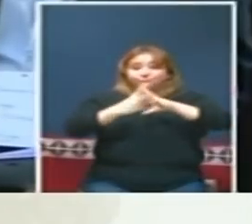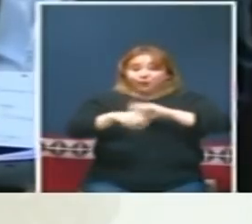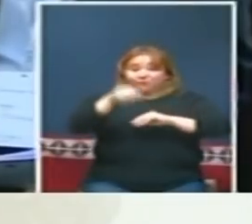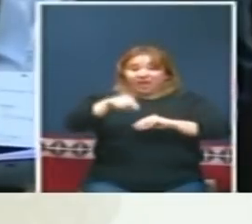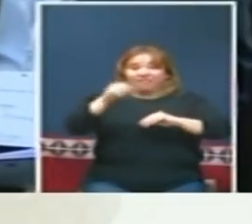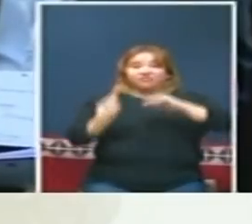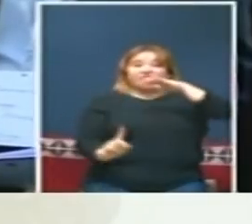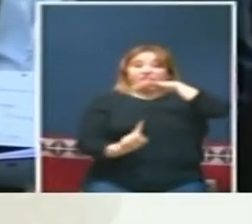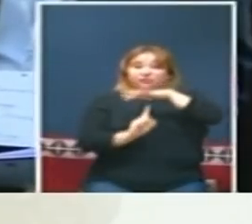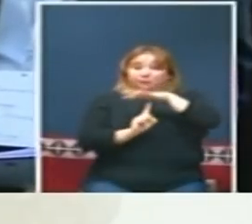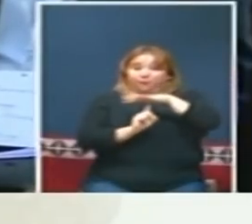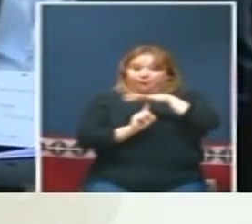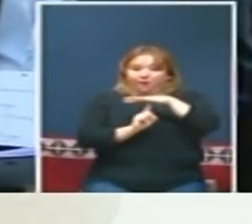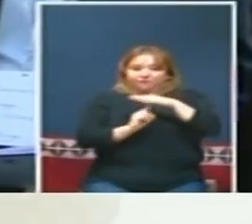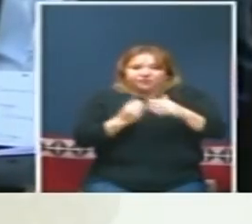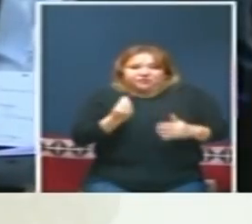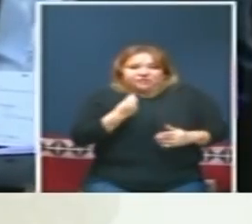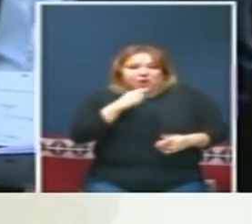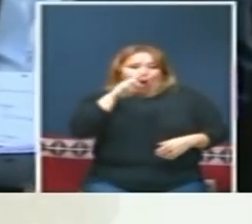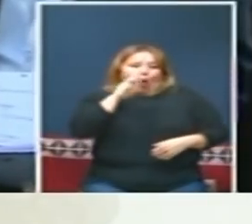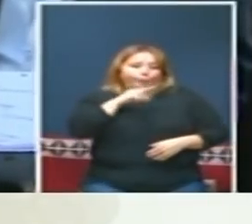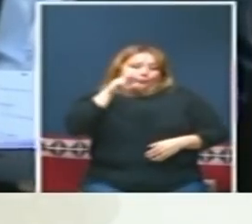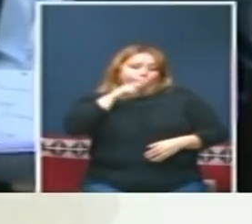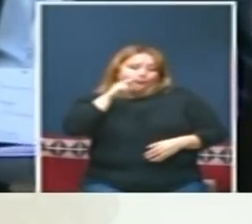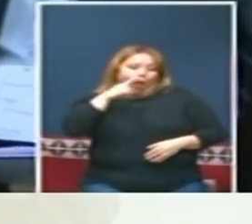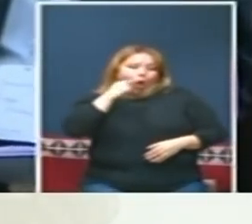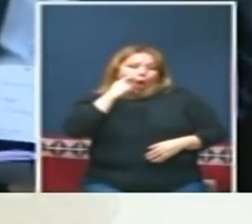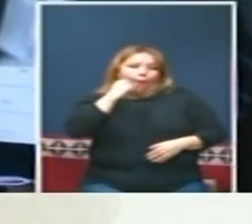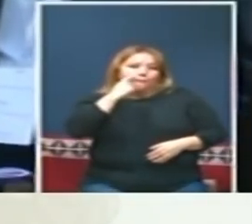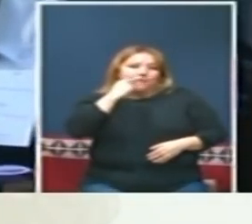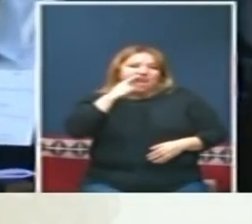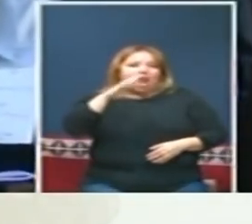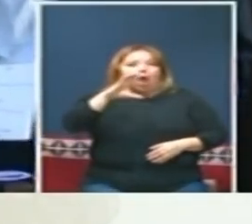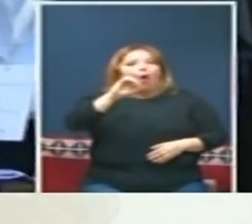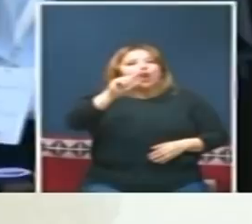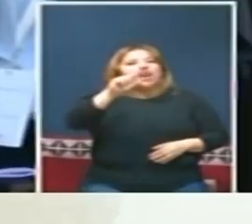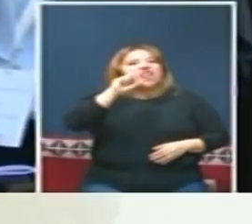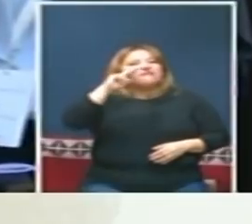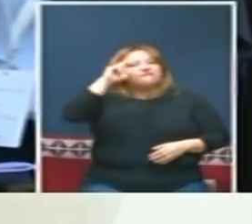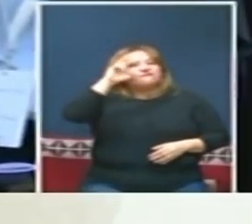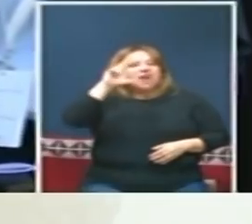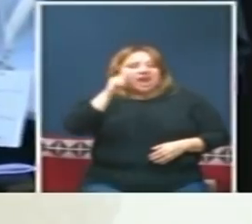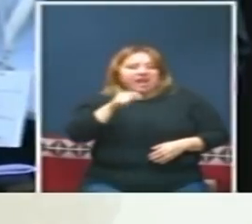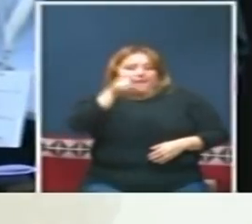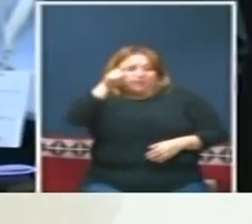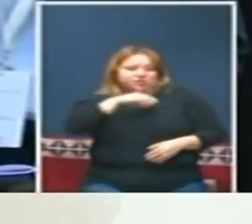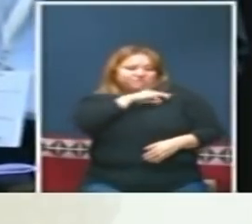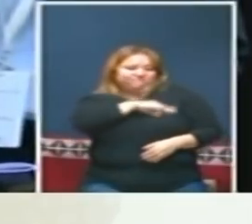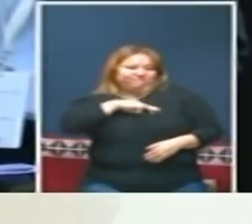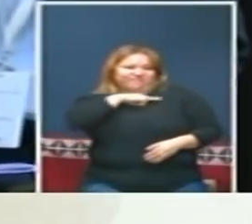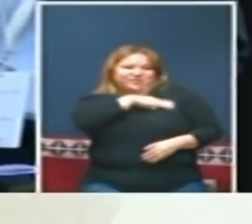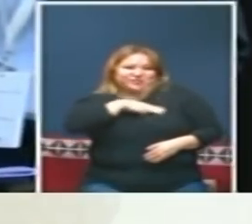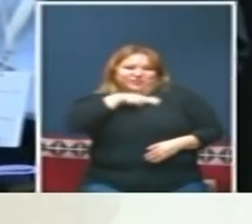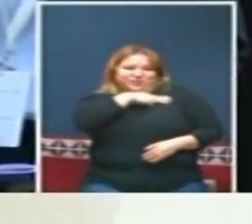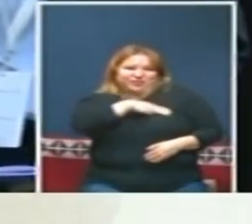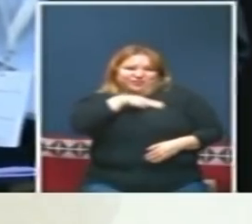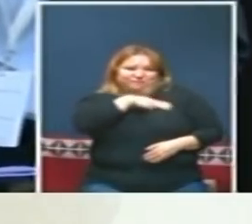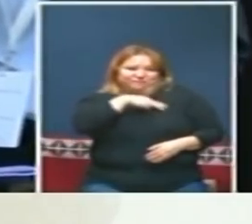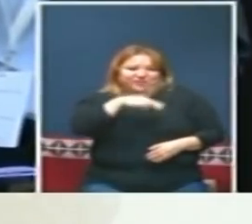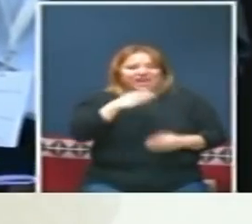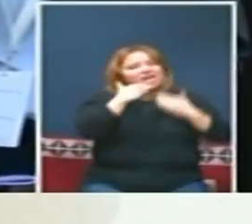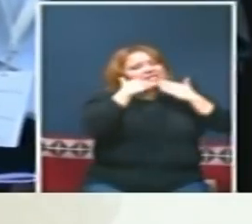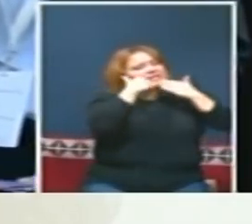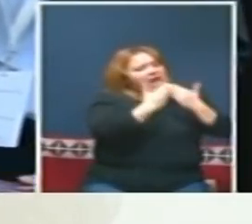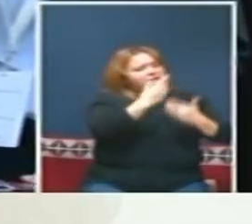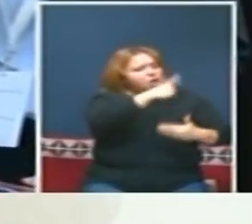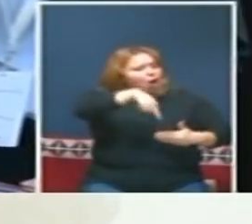momento. Diego Olivera, seminarista. Diego, gracias por estar aquí en las cámaras de Canal 1. Bienvenido, buen día y gracias a ustedes también por